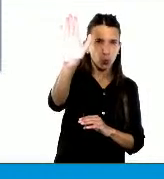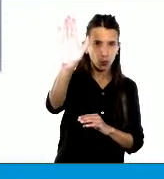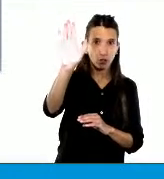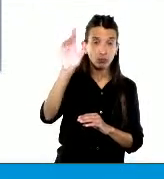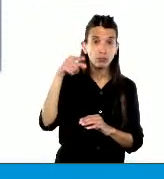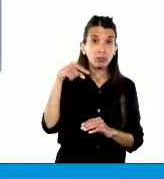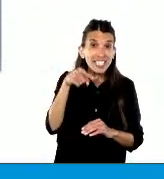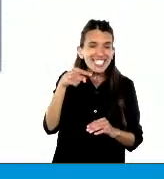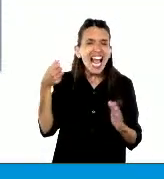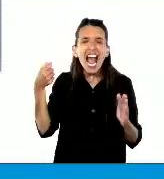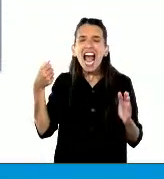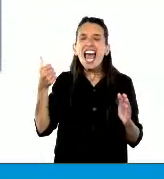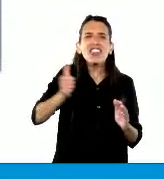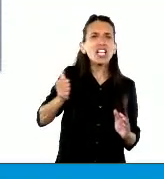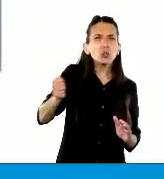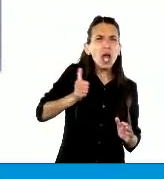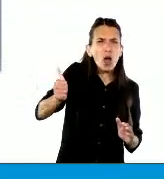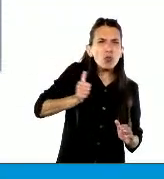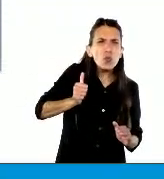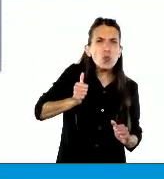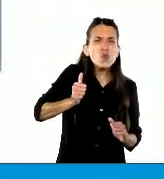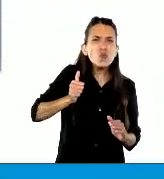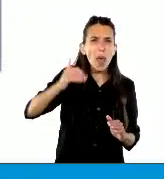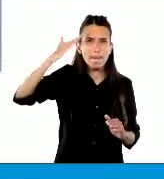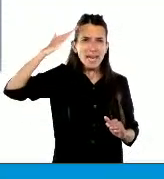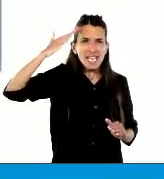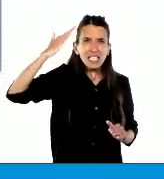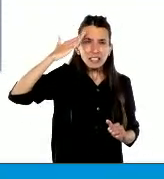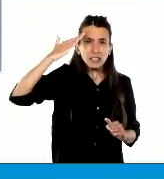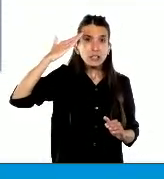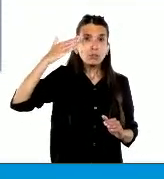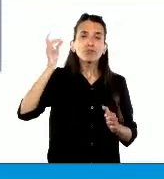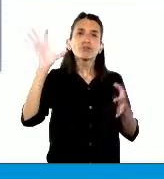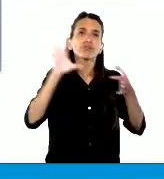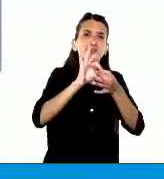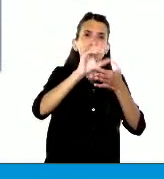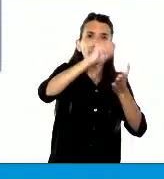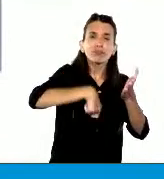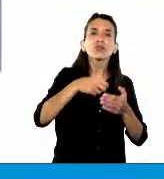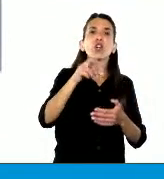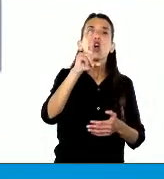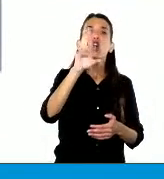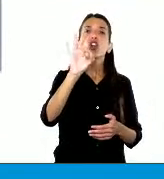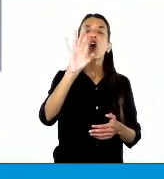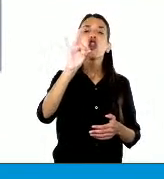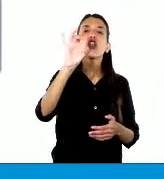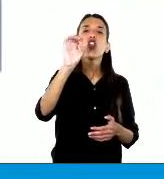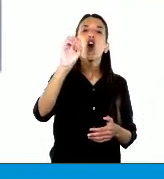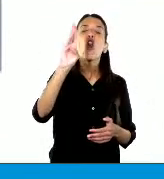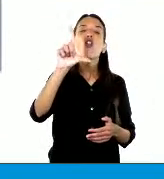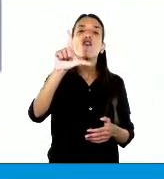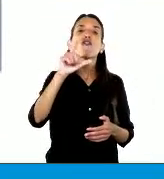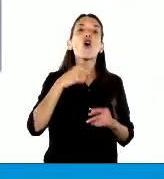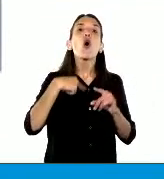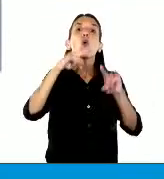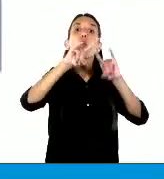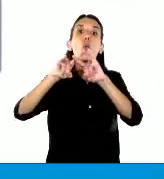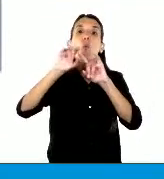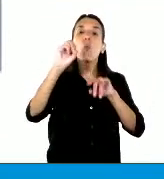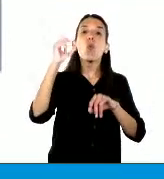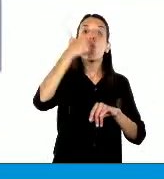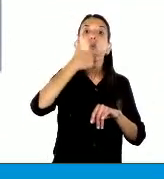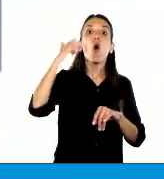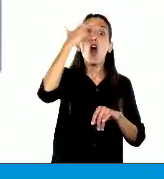Junta Militar a un año del golpe de facto, Rodolfo Walsh decía: estos hechos, que sacuden